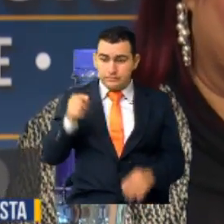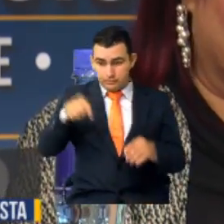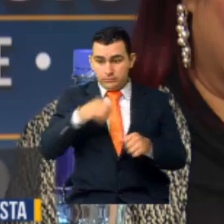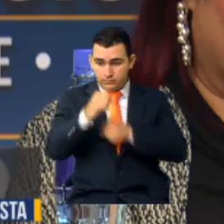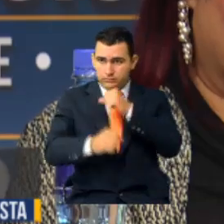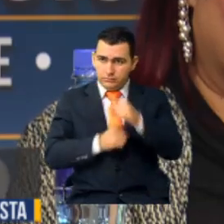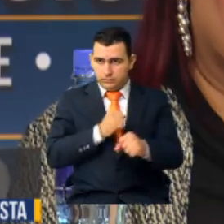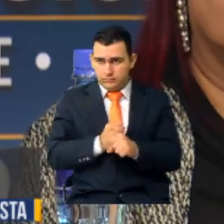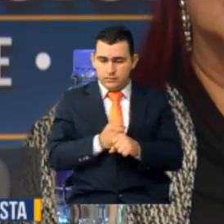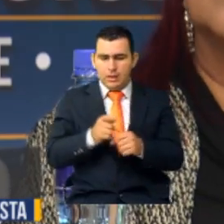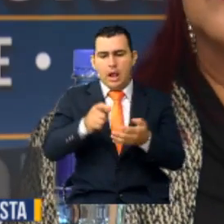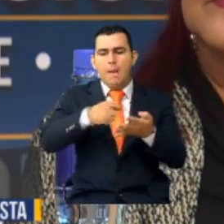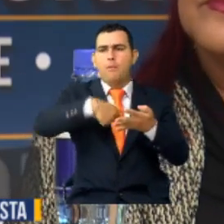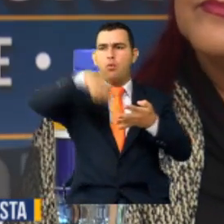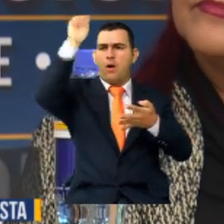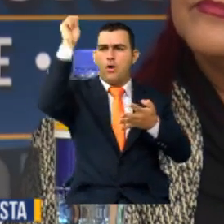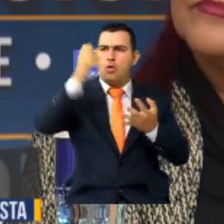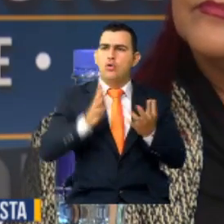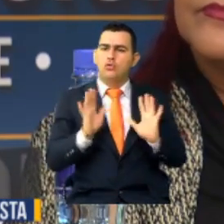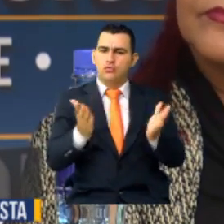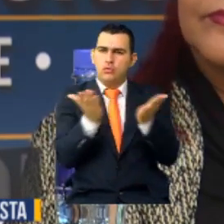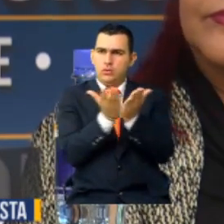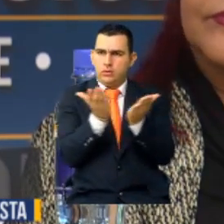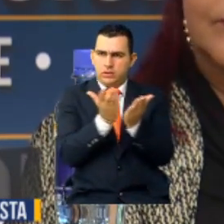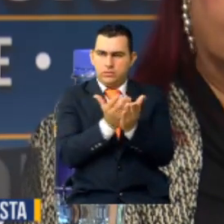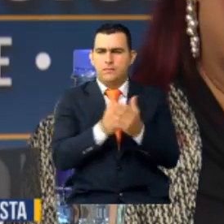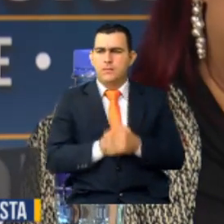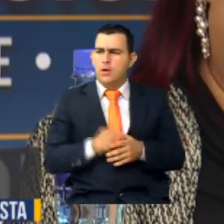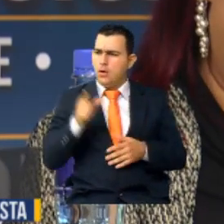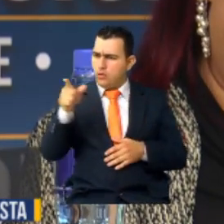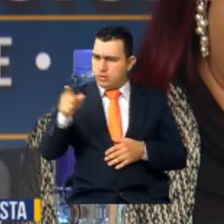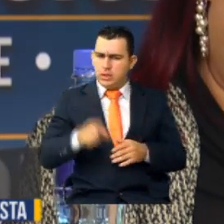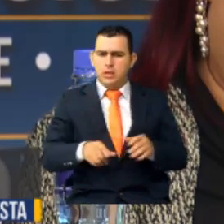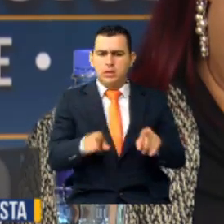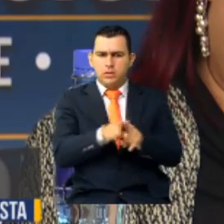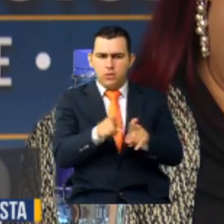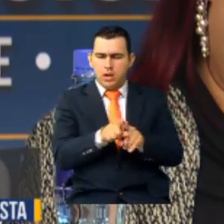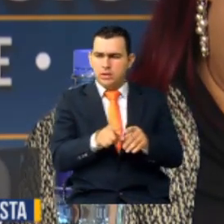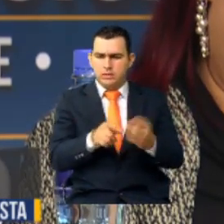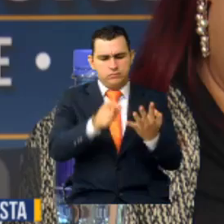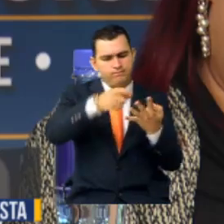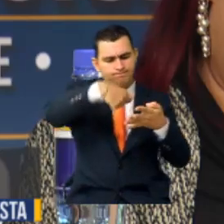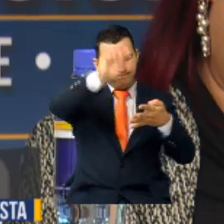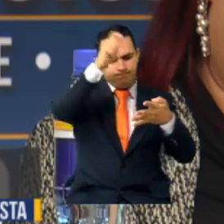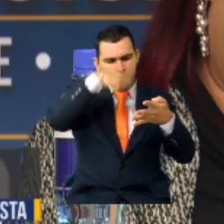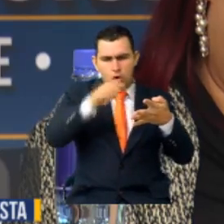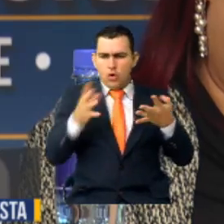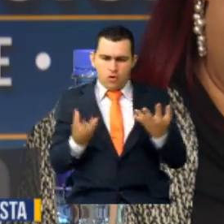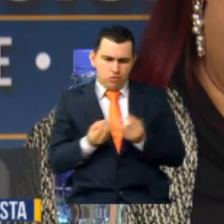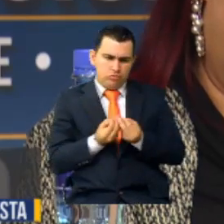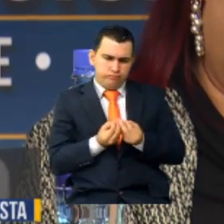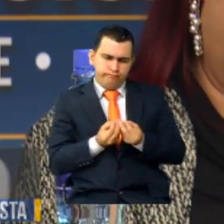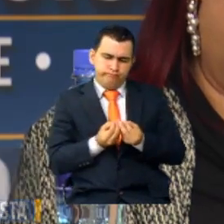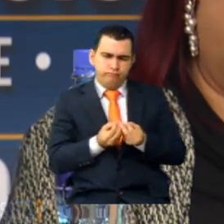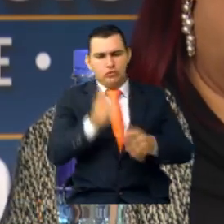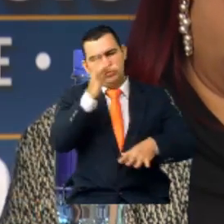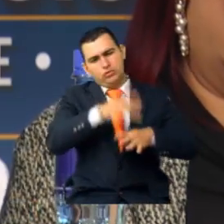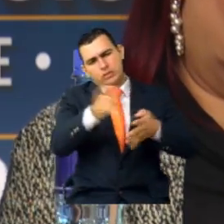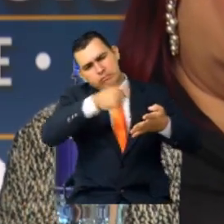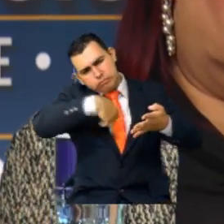política pública de educación por el Consejo Municipal, ¿usted entraría a modificar lo que se apruebe o recomienda